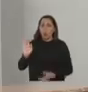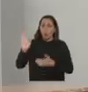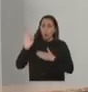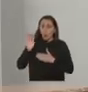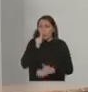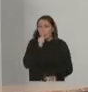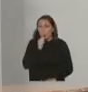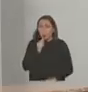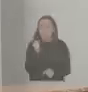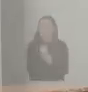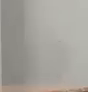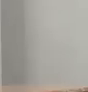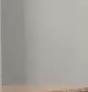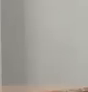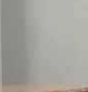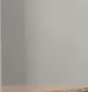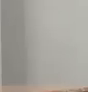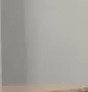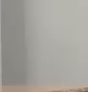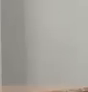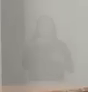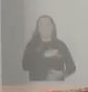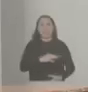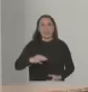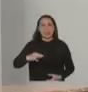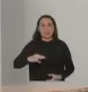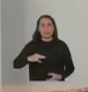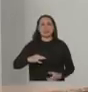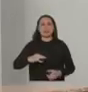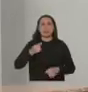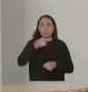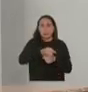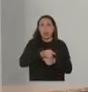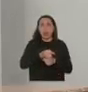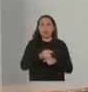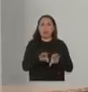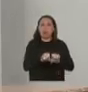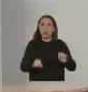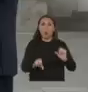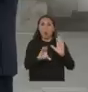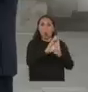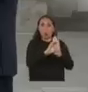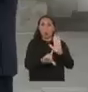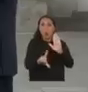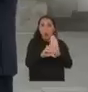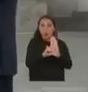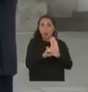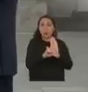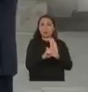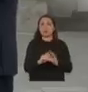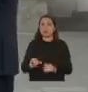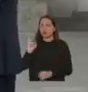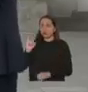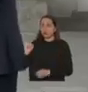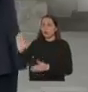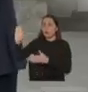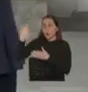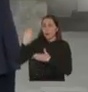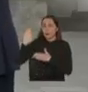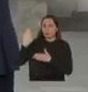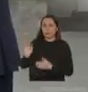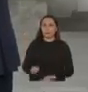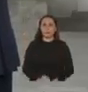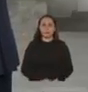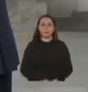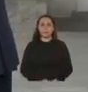salí diciendo, el único salí diciendo, vamos a perder estrepitosamente, y me quedaron mirando como diciendo, ¿y este cómo le puede venir a decir esto al presidente en su